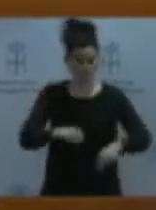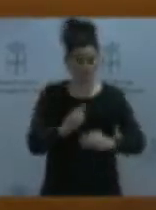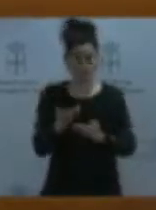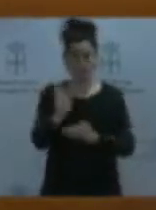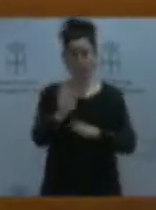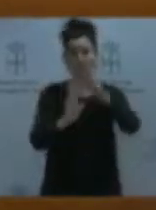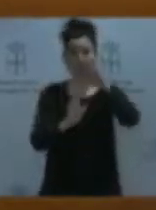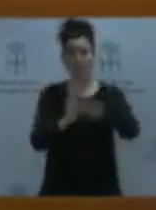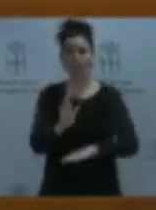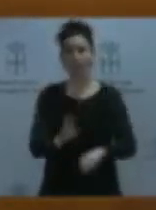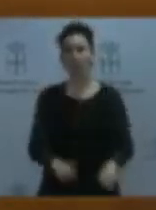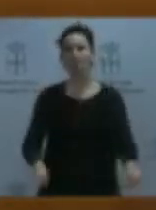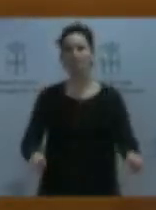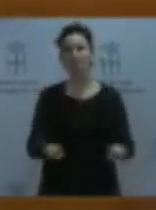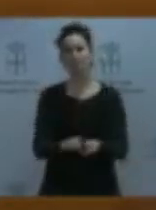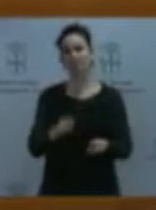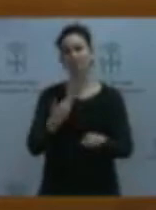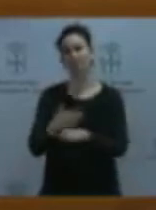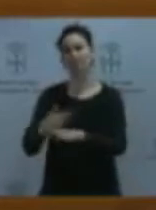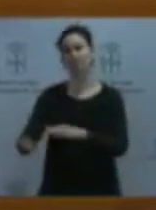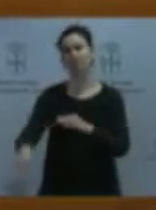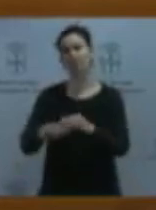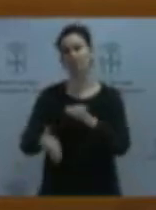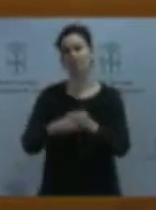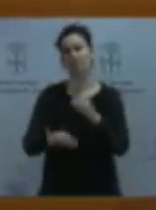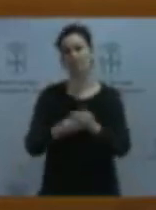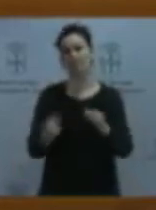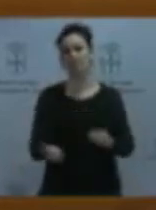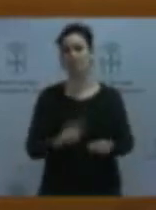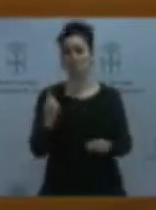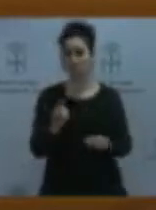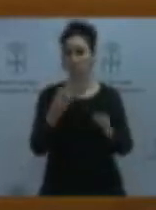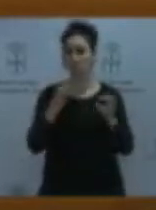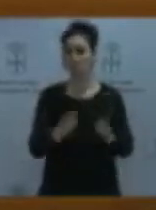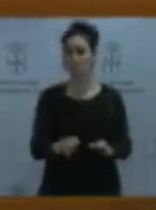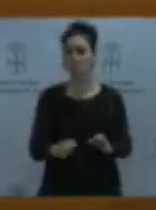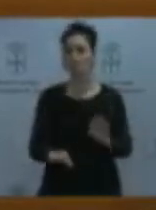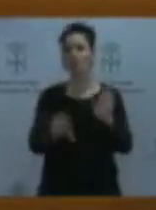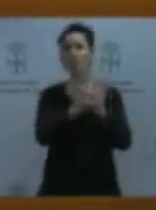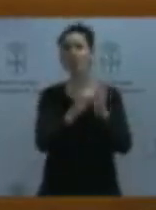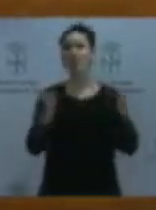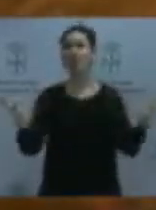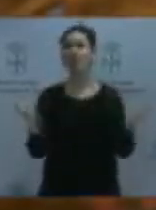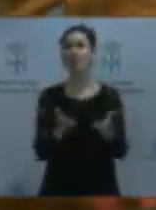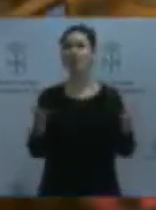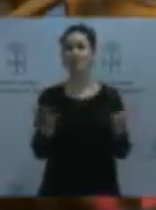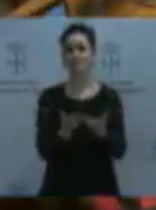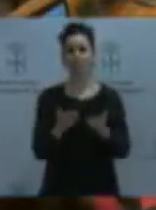defenderemos en la ley de emergencias que se va a trabajar a partir del 30 de mayo.